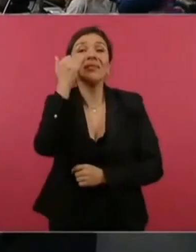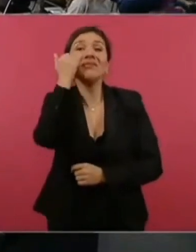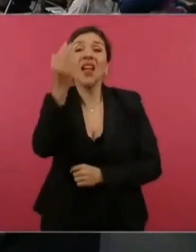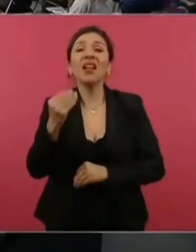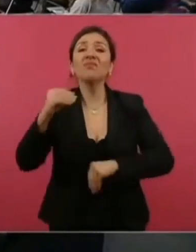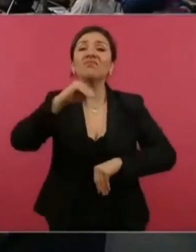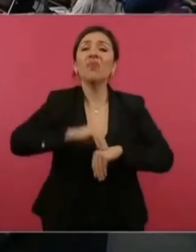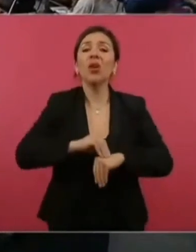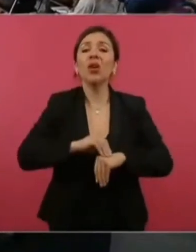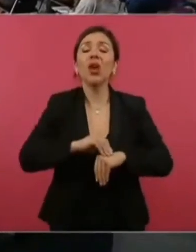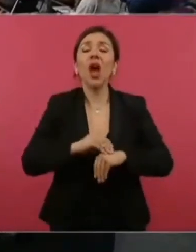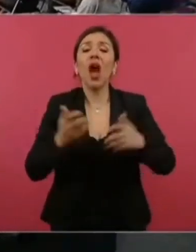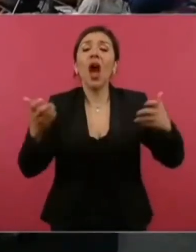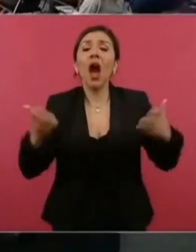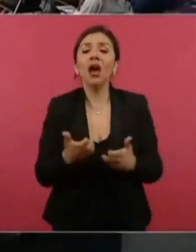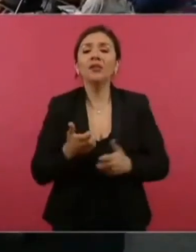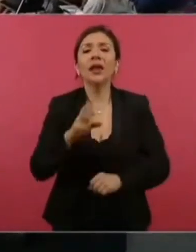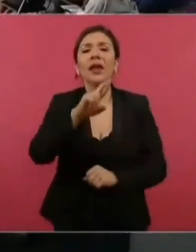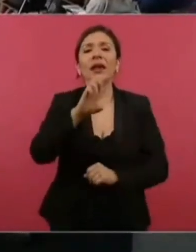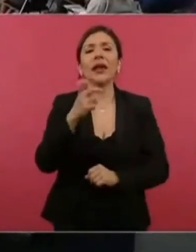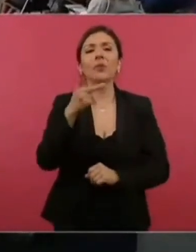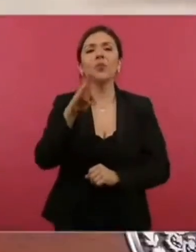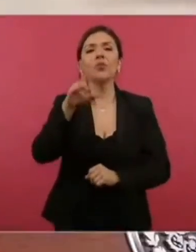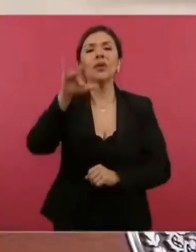la República del Golfo